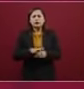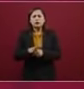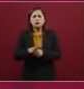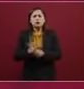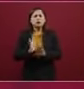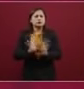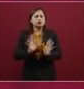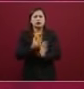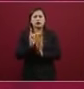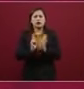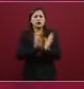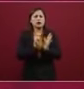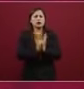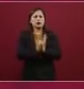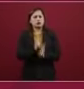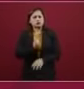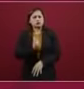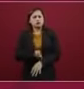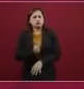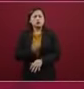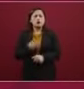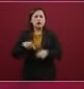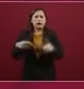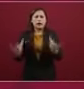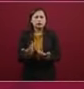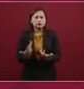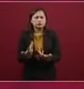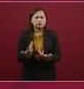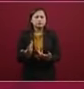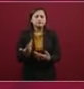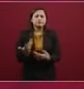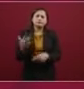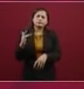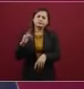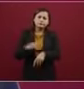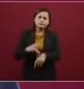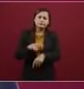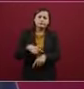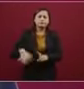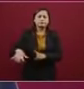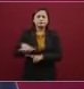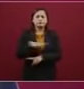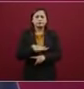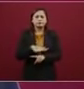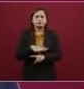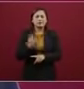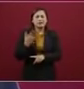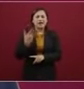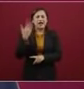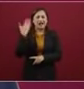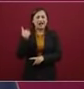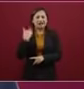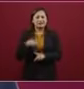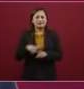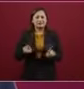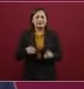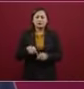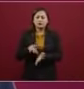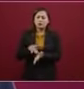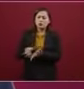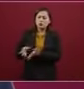que va a ser diferente. Nos limitaba el hecho de actuar en apoyo de la seguridad pública.